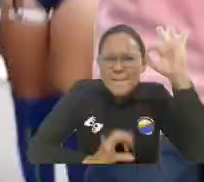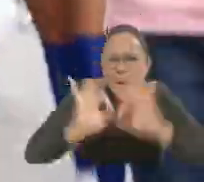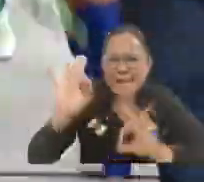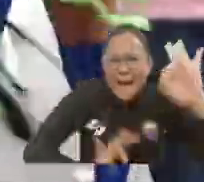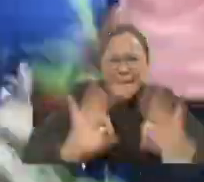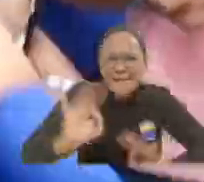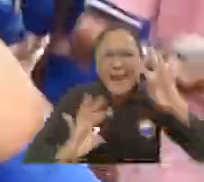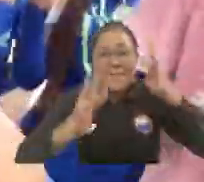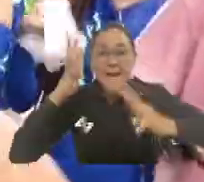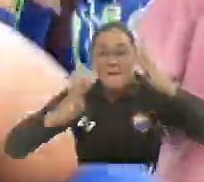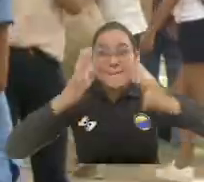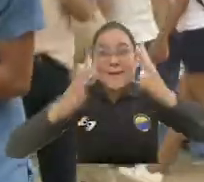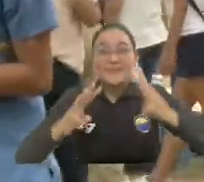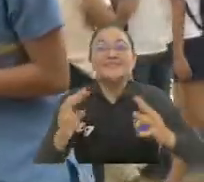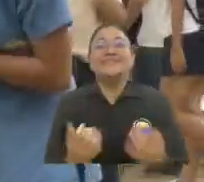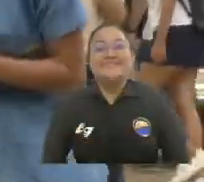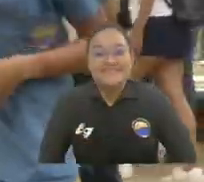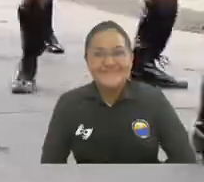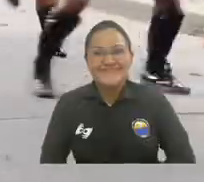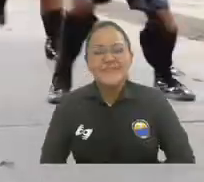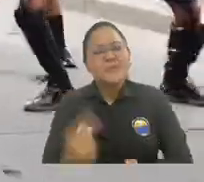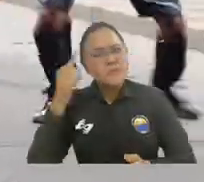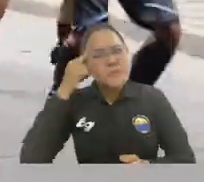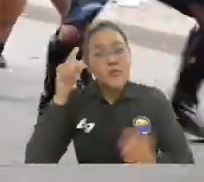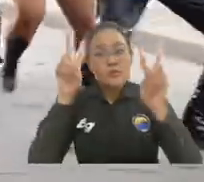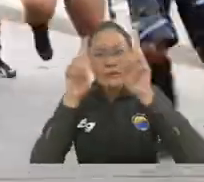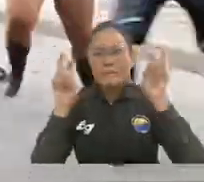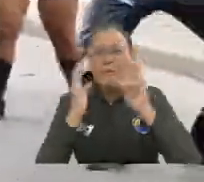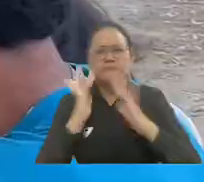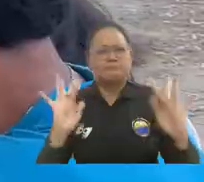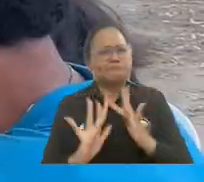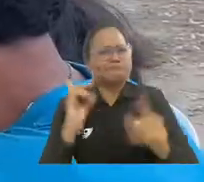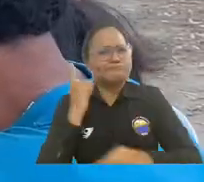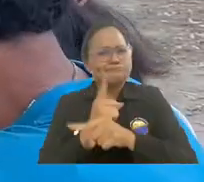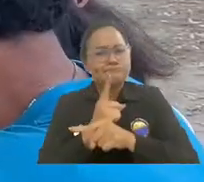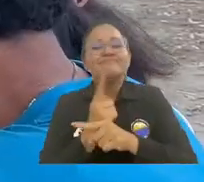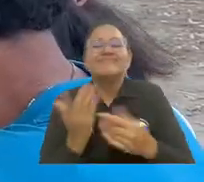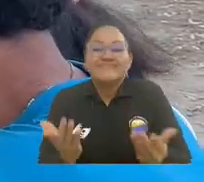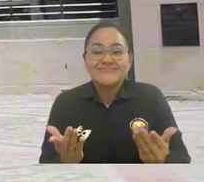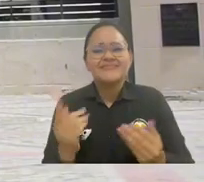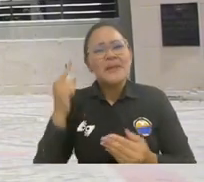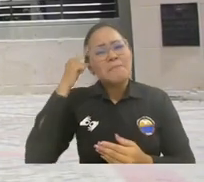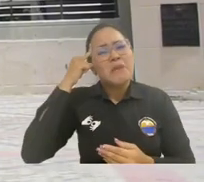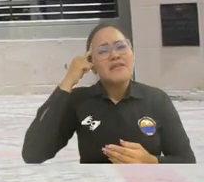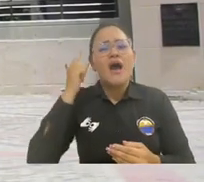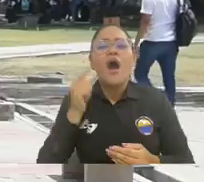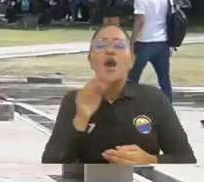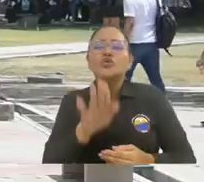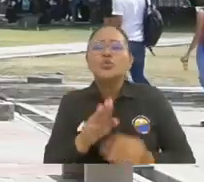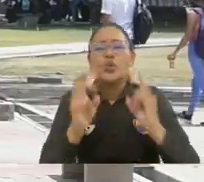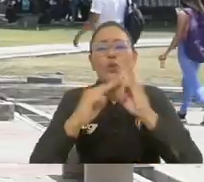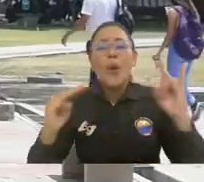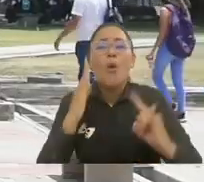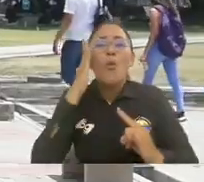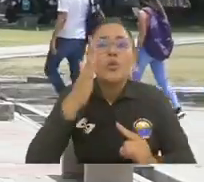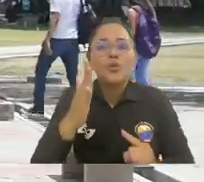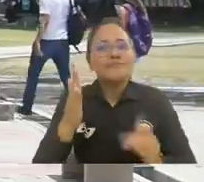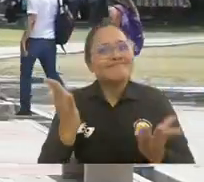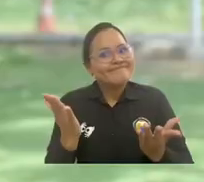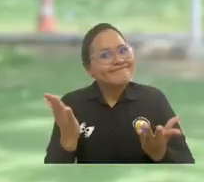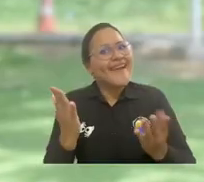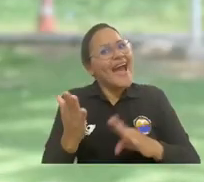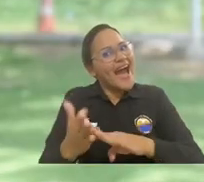100 años de la universidad y la importancia de prepararnos desde ya con cambios innovadores a mí me pareció una temática muy